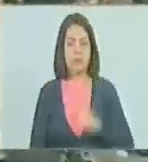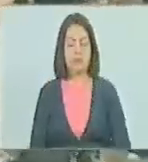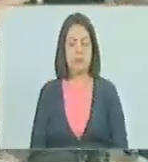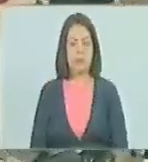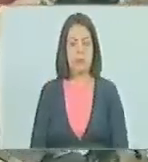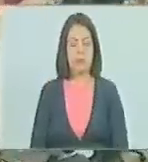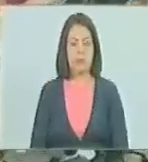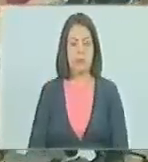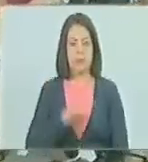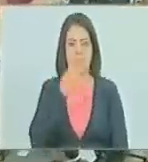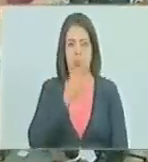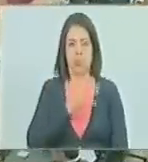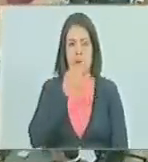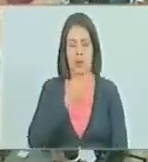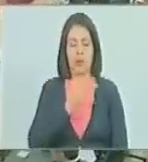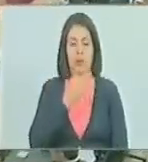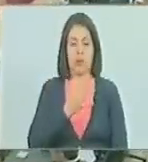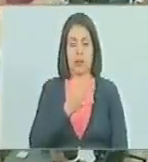Y buenas tardes,